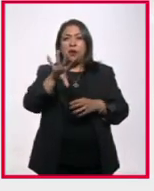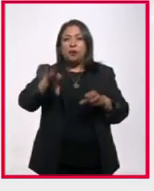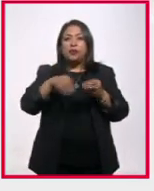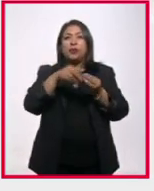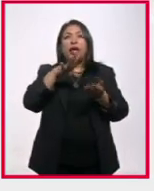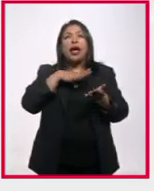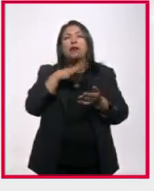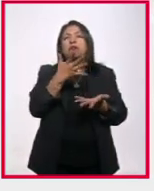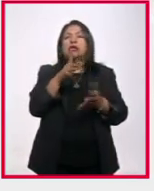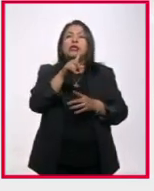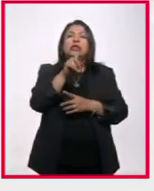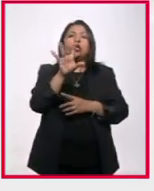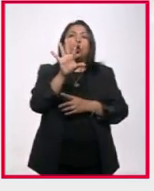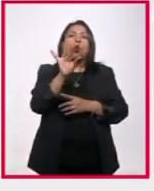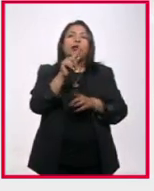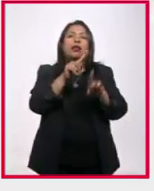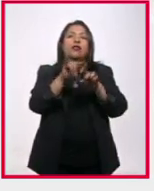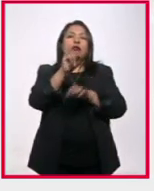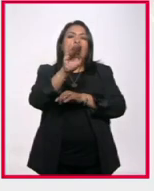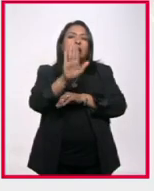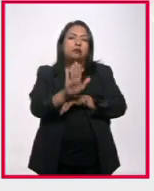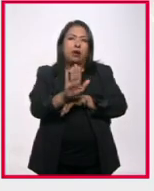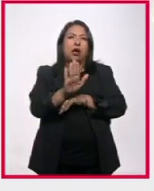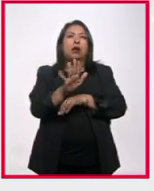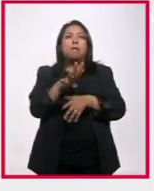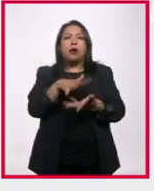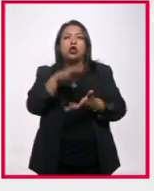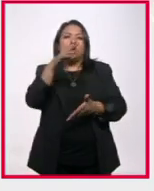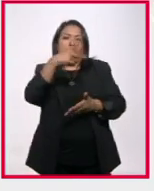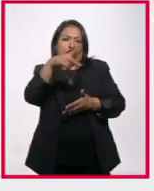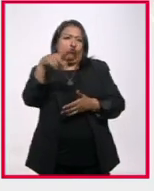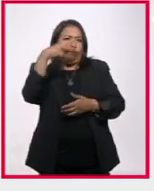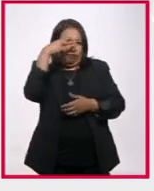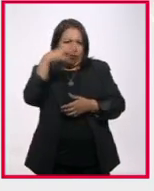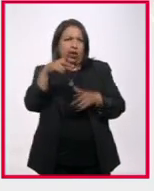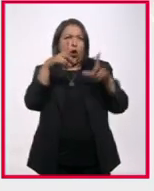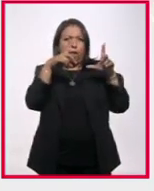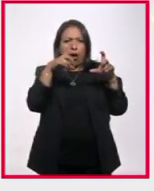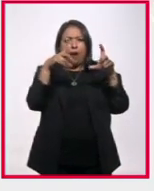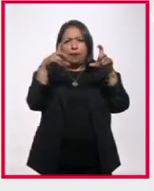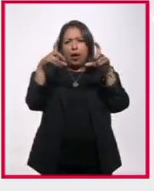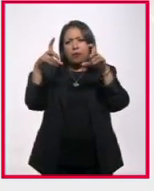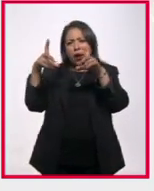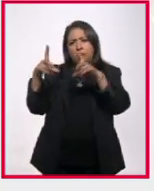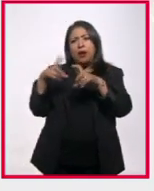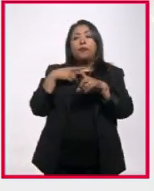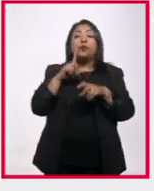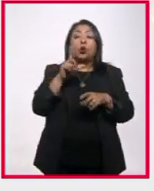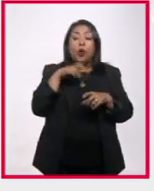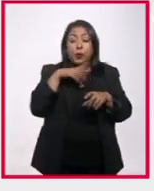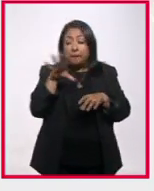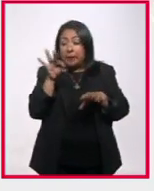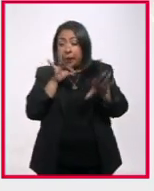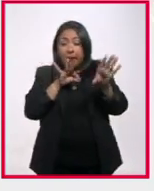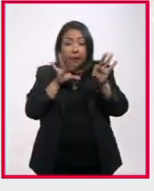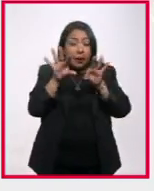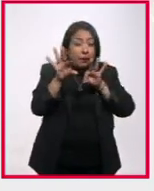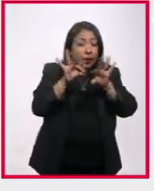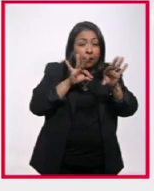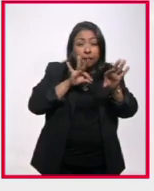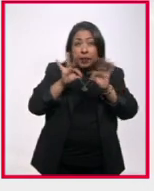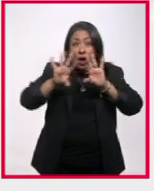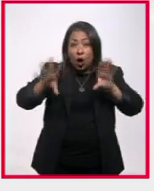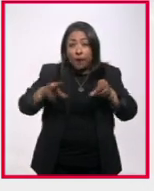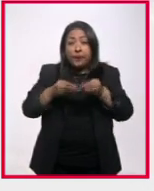constituida por unas 140 imágenes, en su gran mayoría mexicanas. En toda la selección de retratos vemos, de